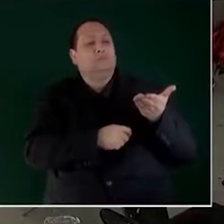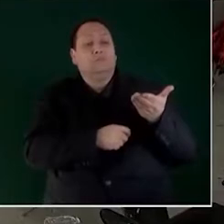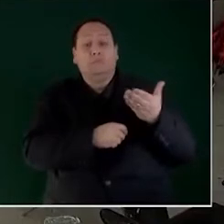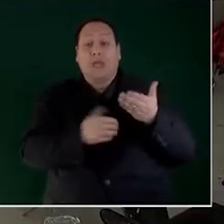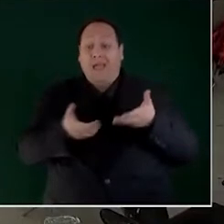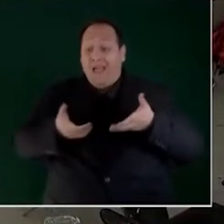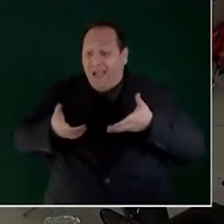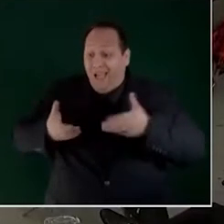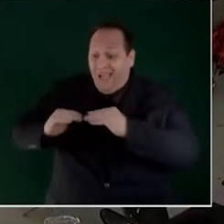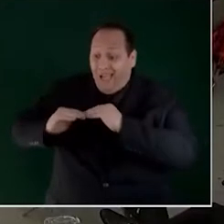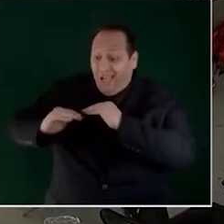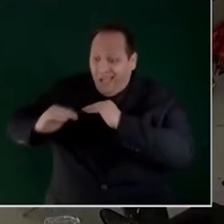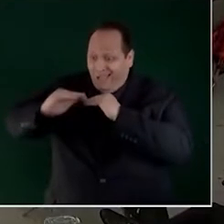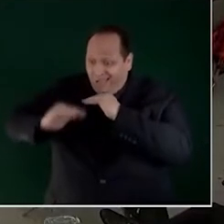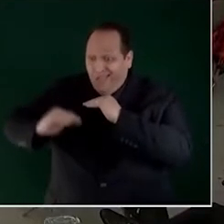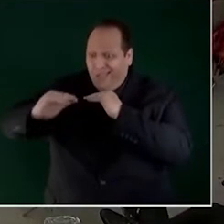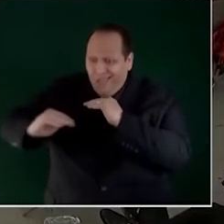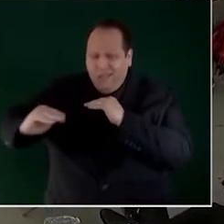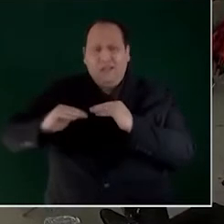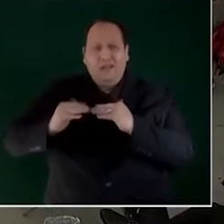Baches en calles y avenidas.